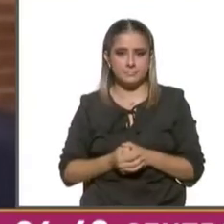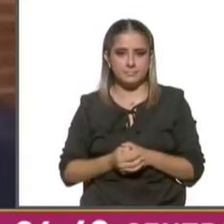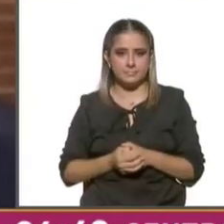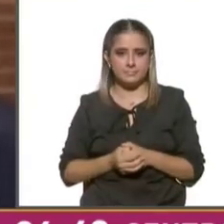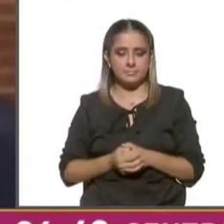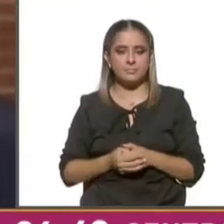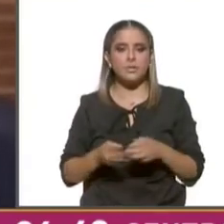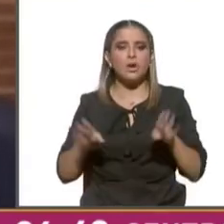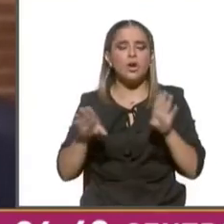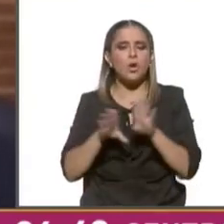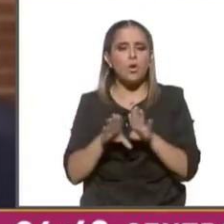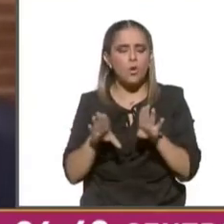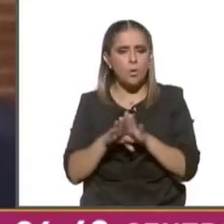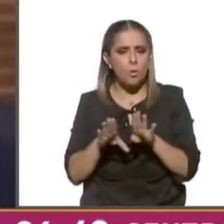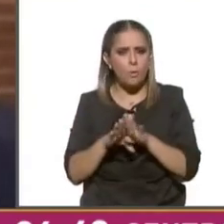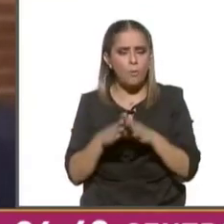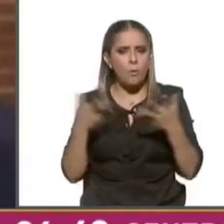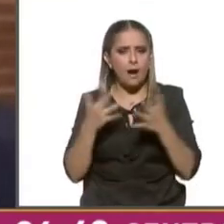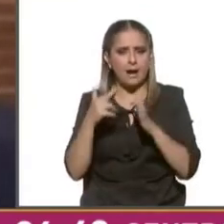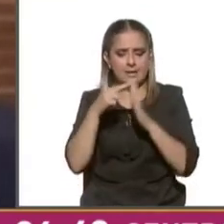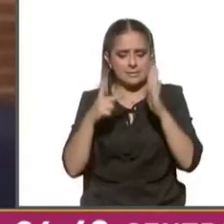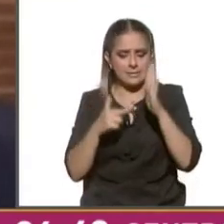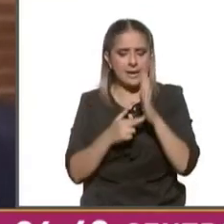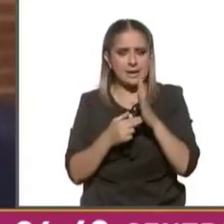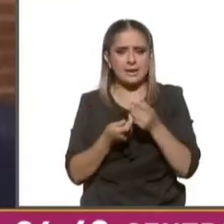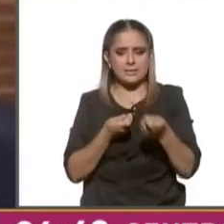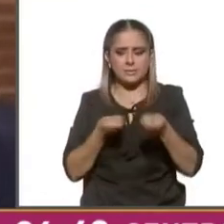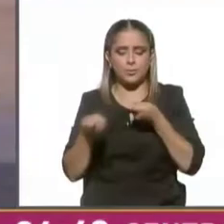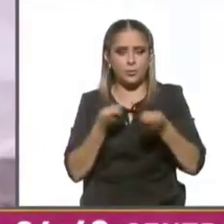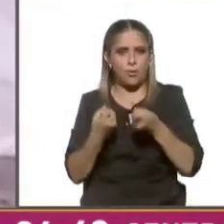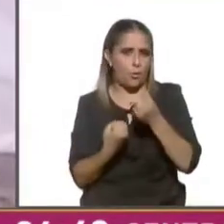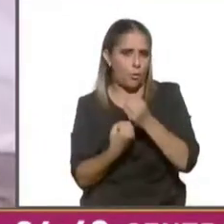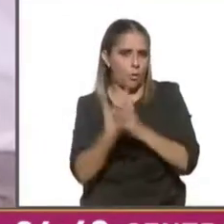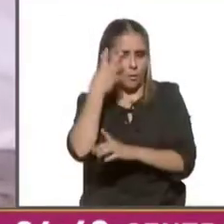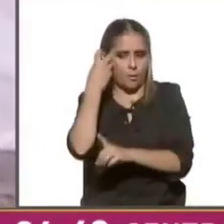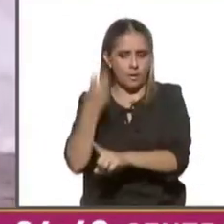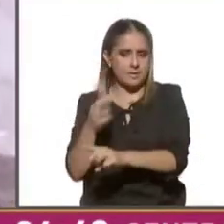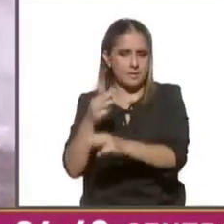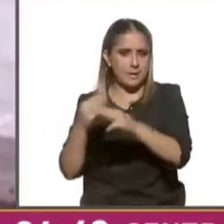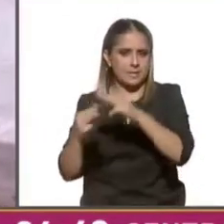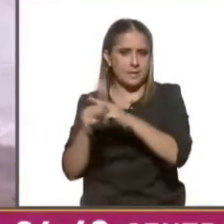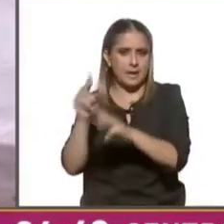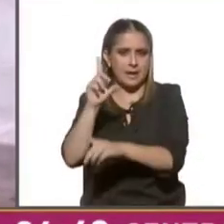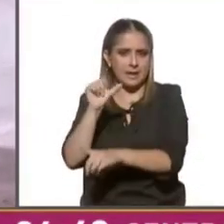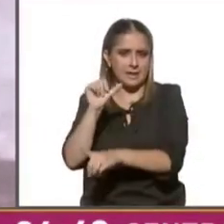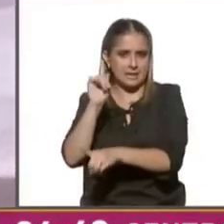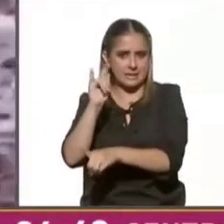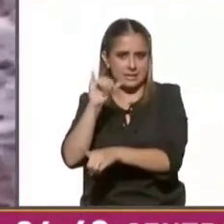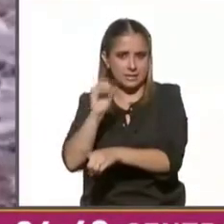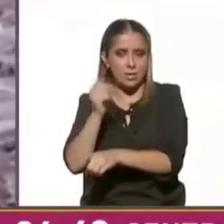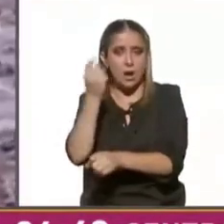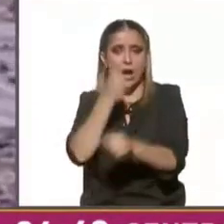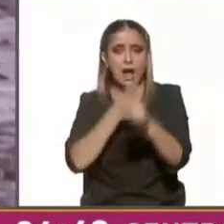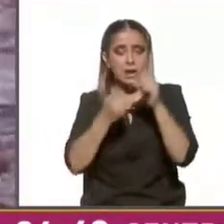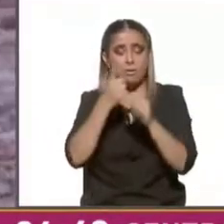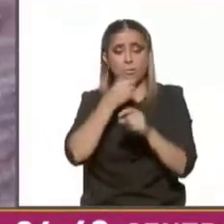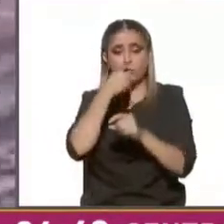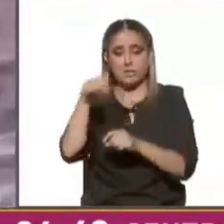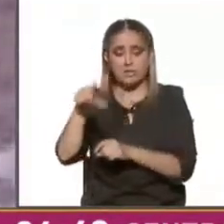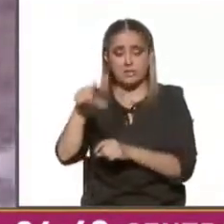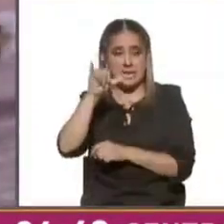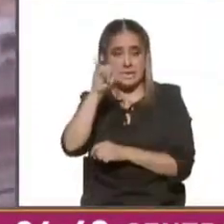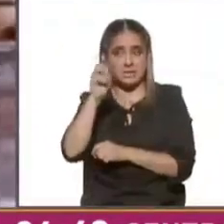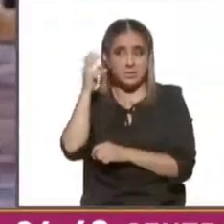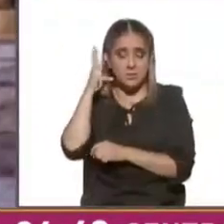regula este nuevo material que hay quien lo llama el petróleo del futuro.